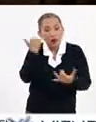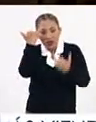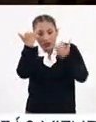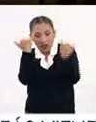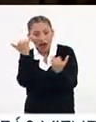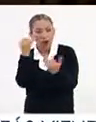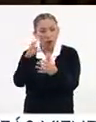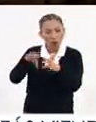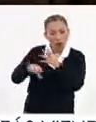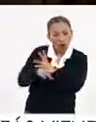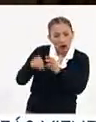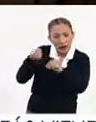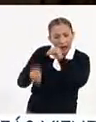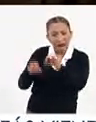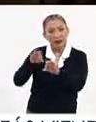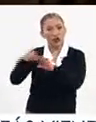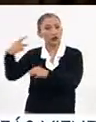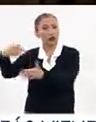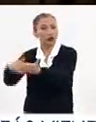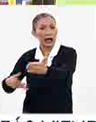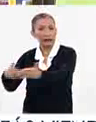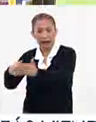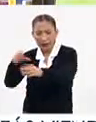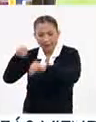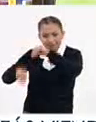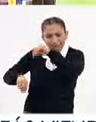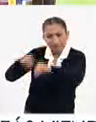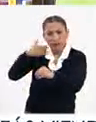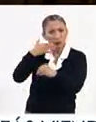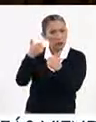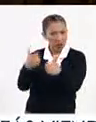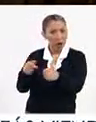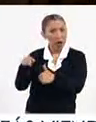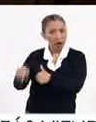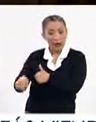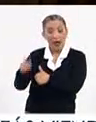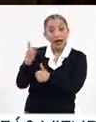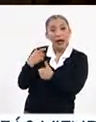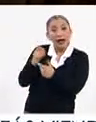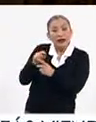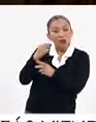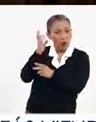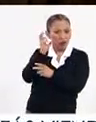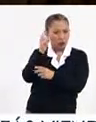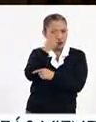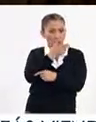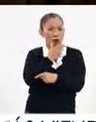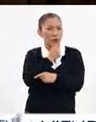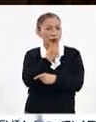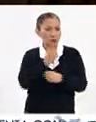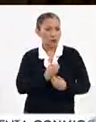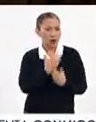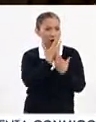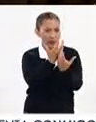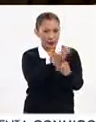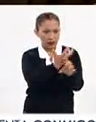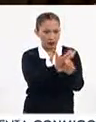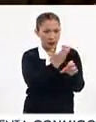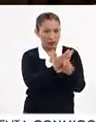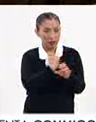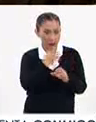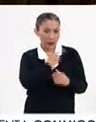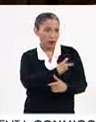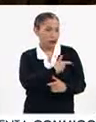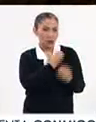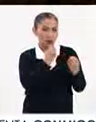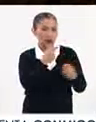del artífice que trabaja en su taller, ¿no? Y lo hacían bien. Yo le oí decir una vez a un poeta de los Estados Unidos que admiraba